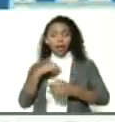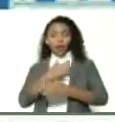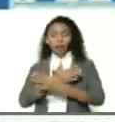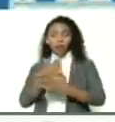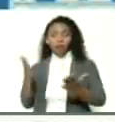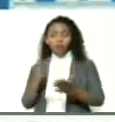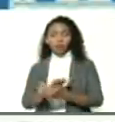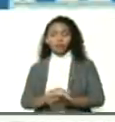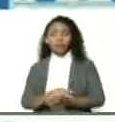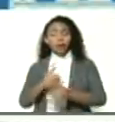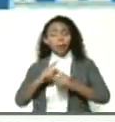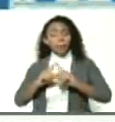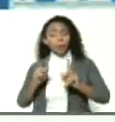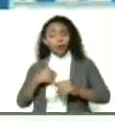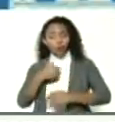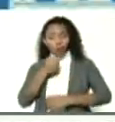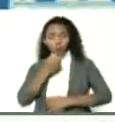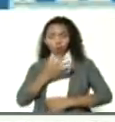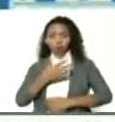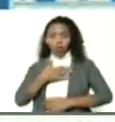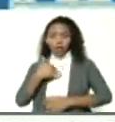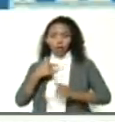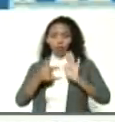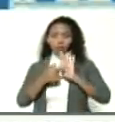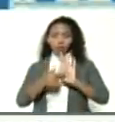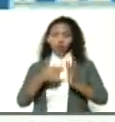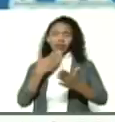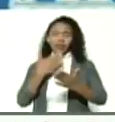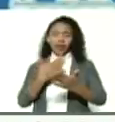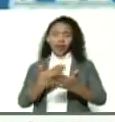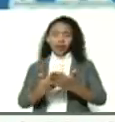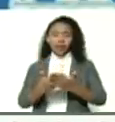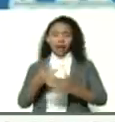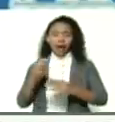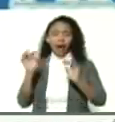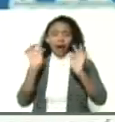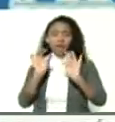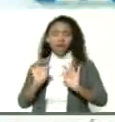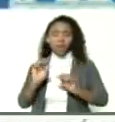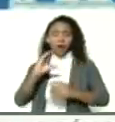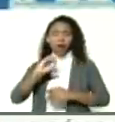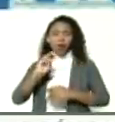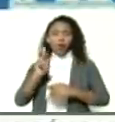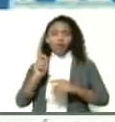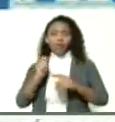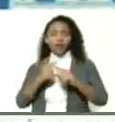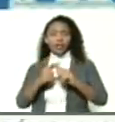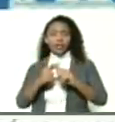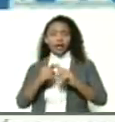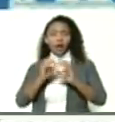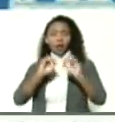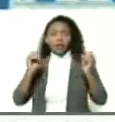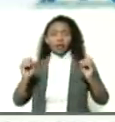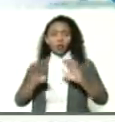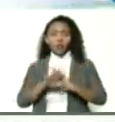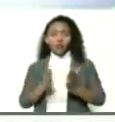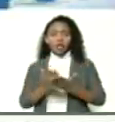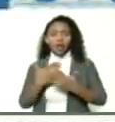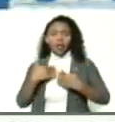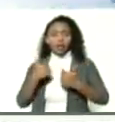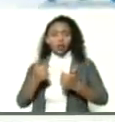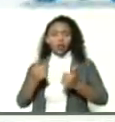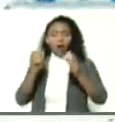ofrecen. Pero bueno, yo quiero resaltar, agradecemos al mecanismo COVAX, a la Organización Mundial de la Salud,